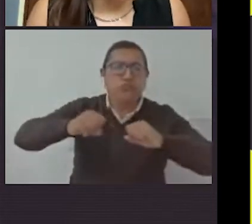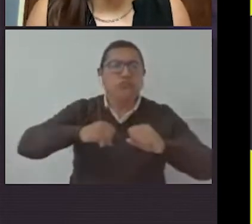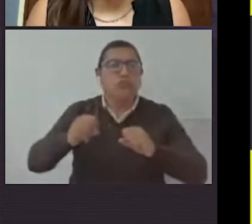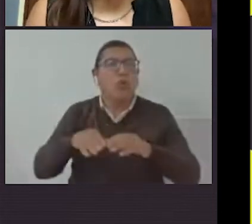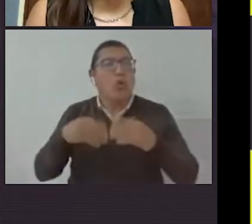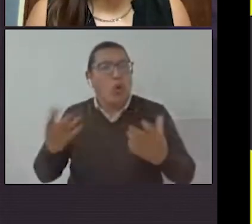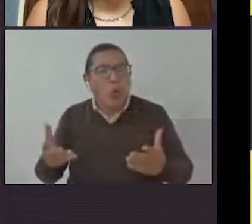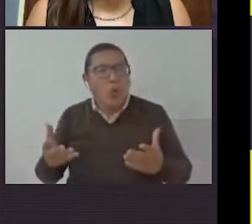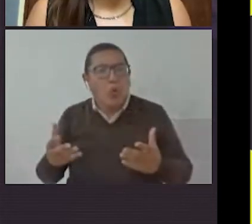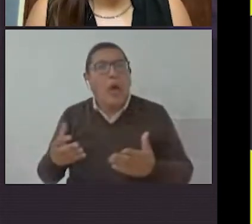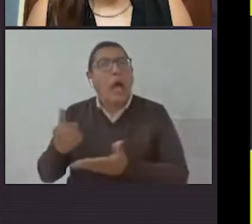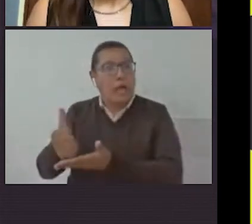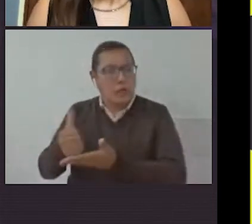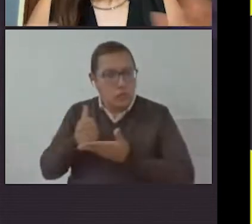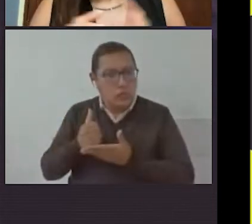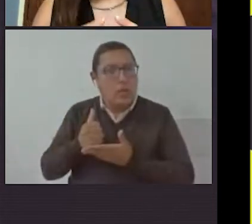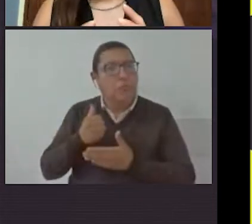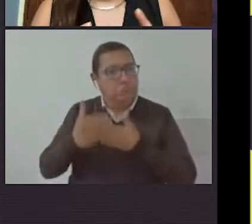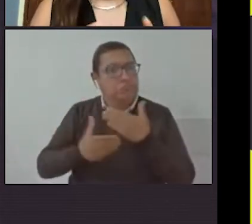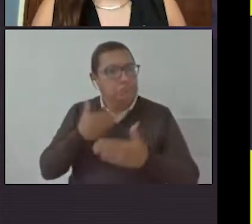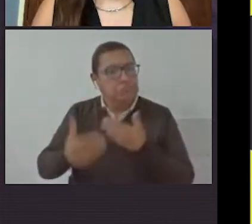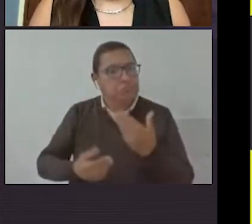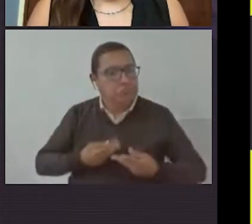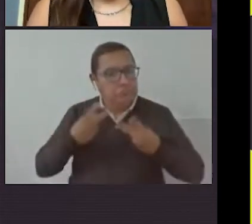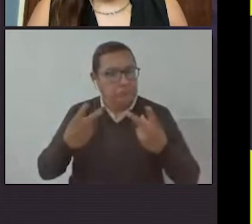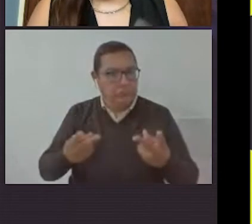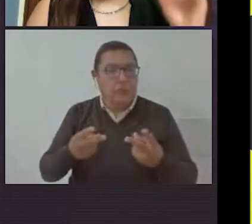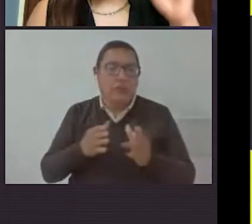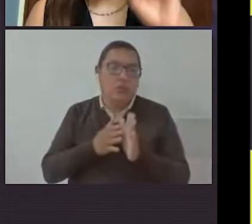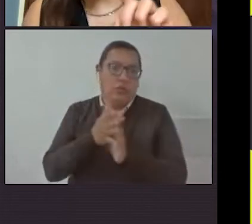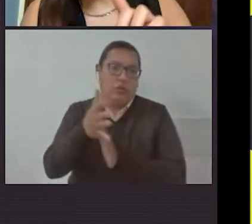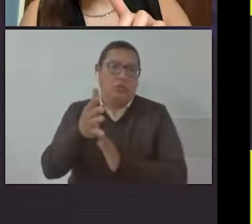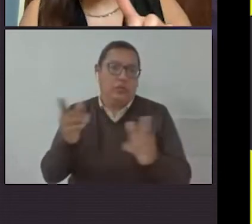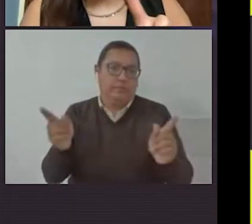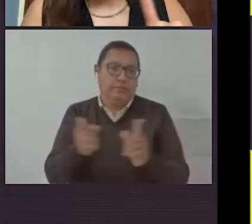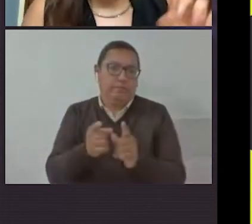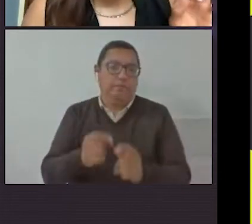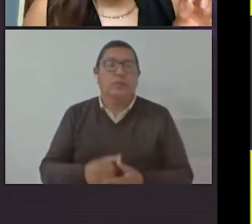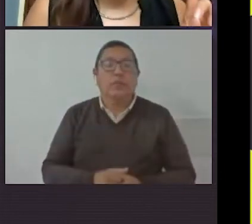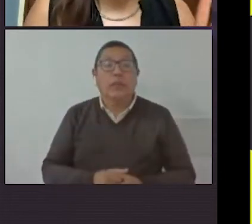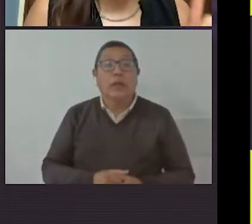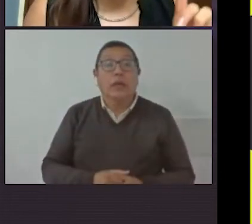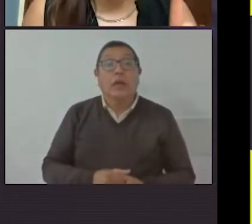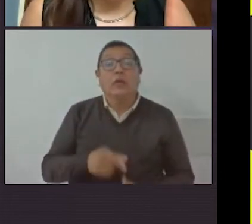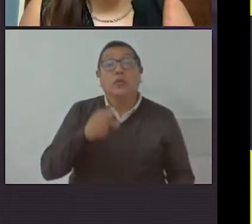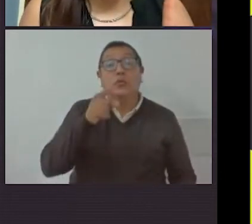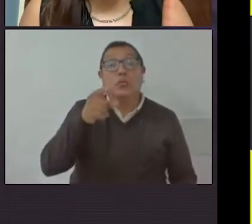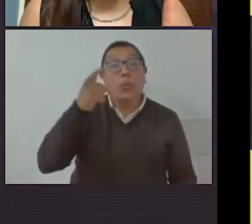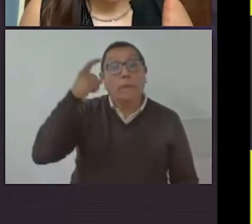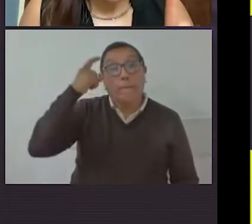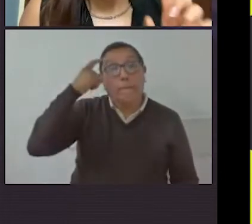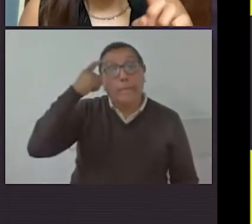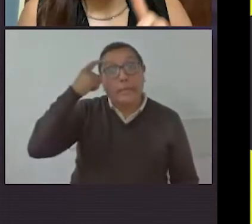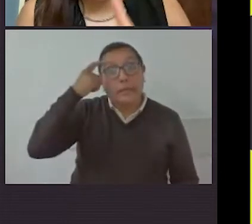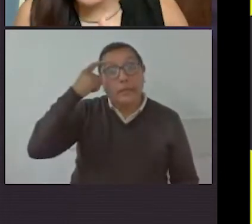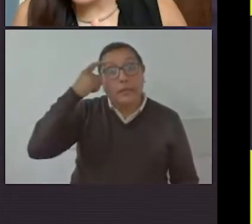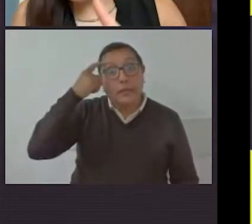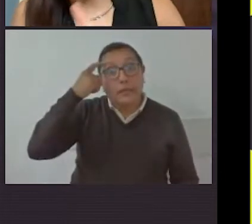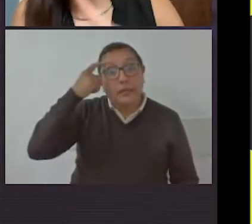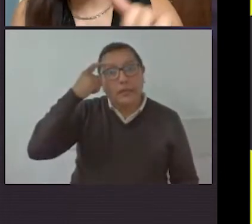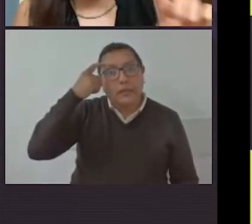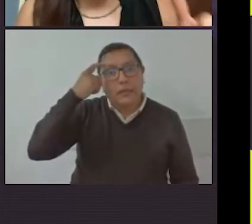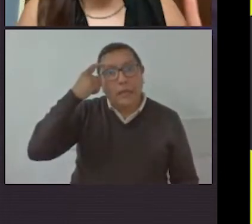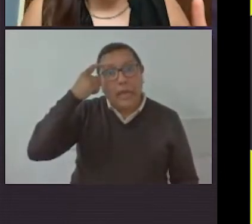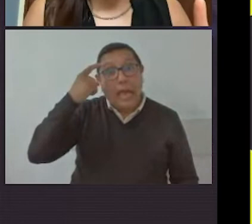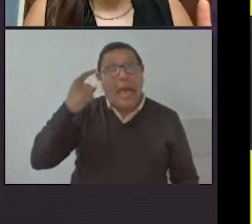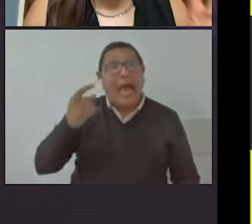los días? Bueno, te voy a contar entonces qué fue lo que pasó. Tu mente necesita primero conocer